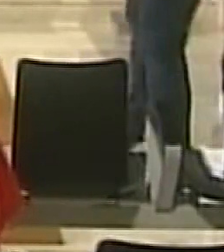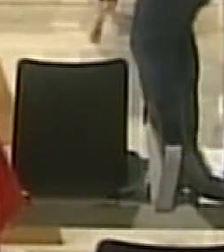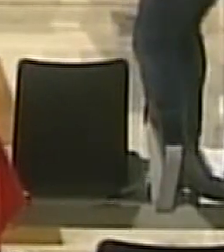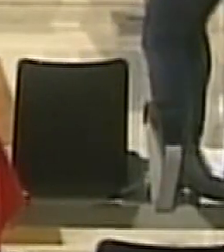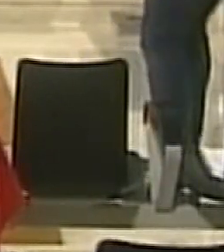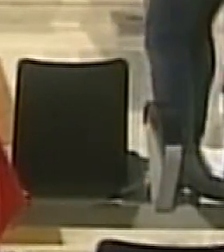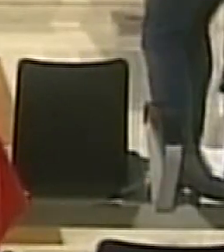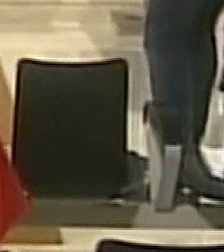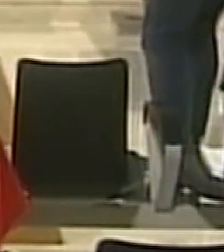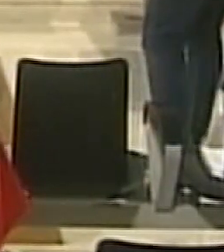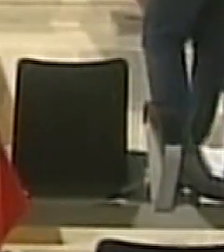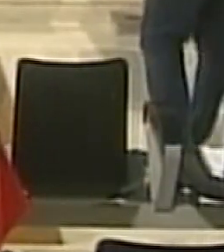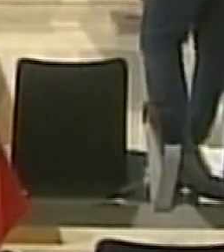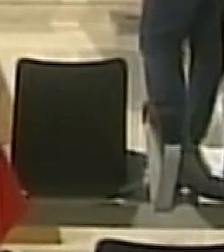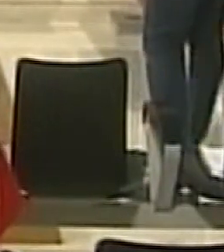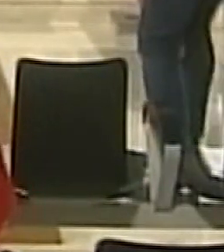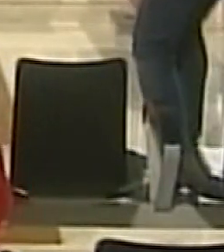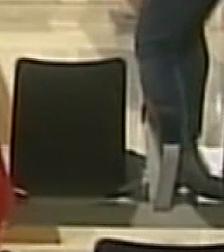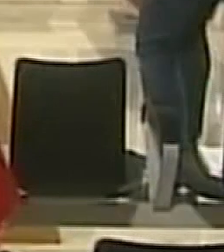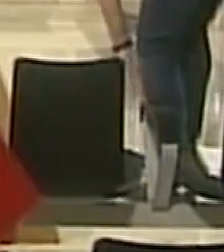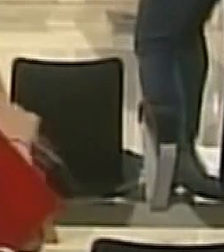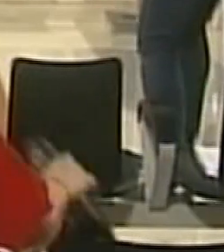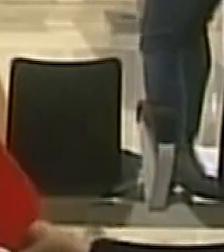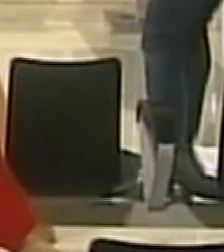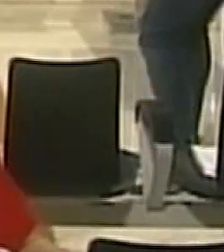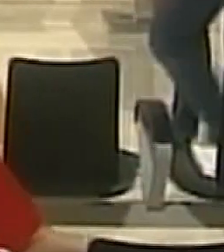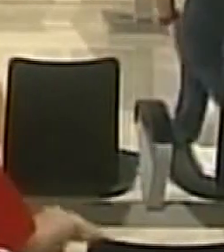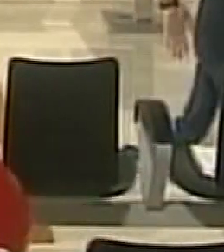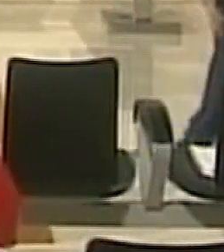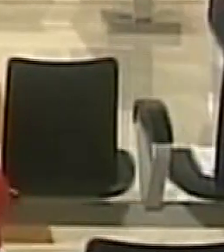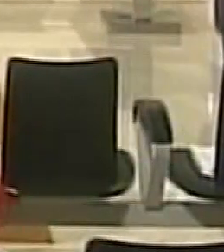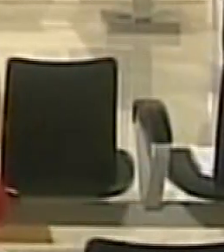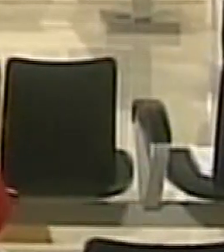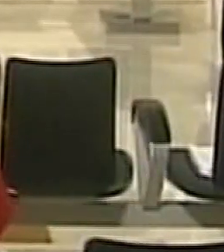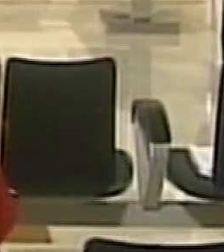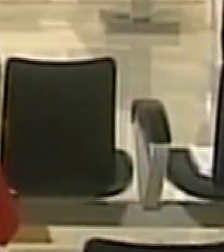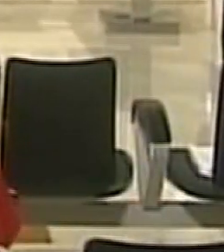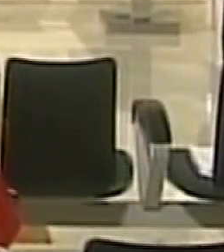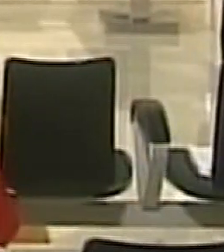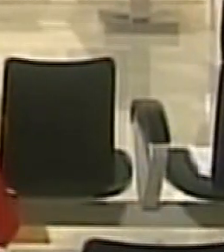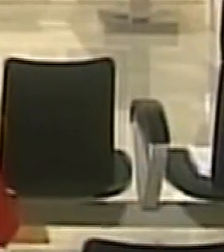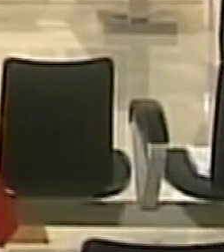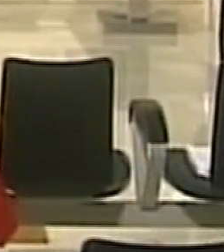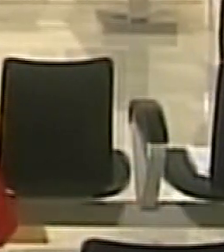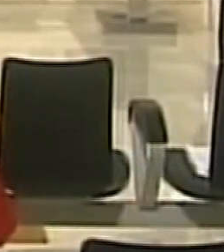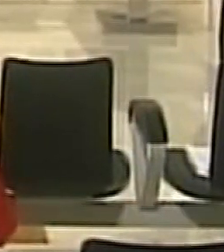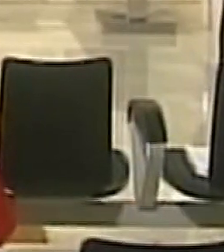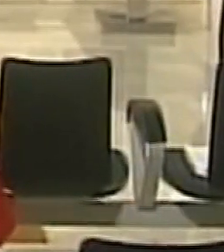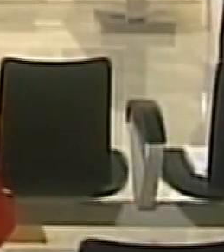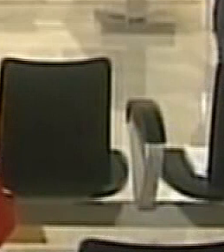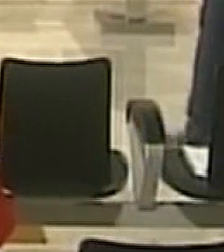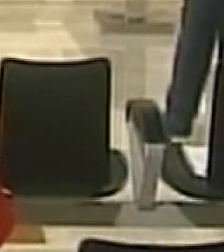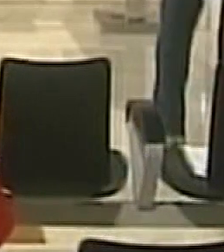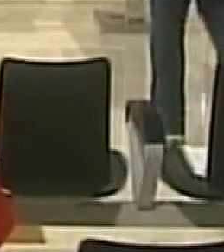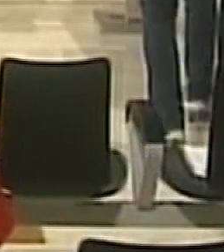se interpretará, como es tradicional, por este orden, los himnos La Marsellesa, de Riego, de Almería, de